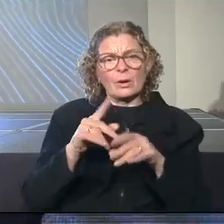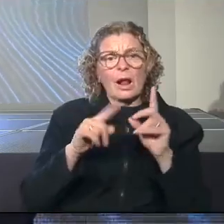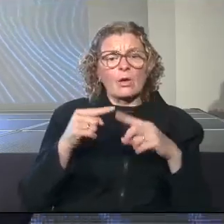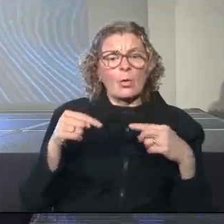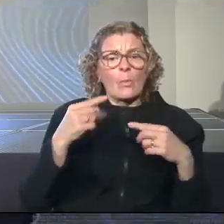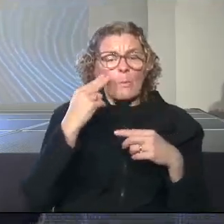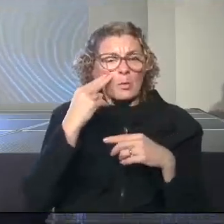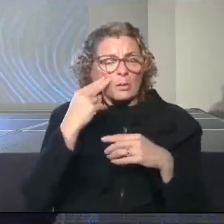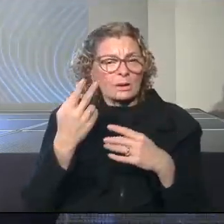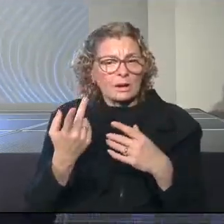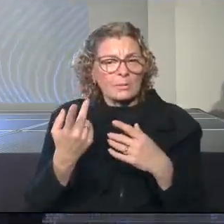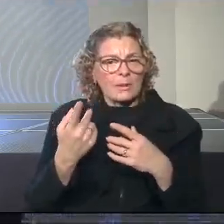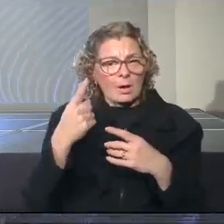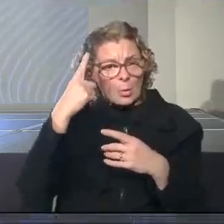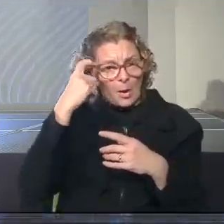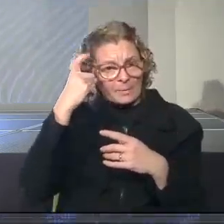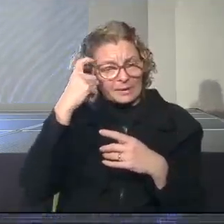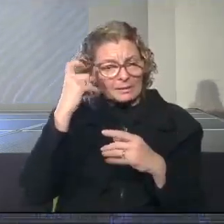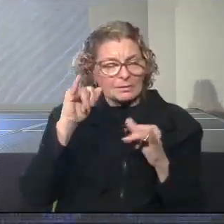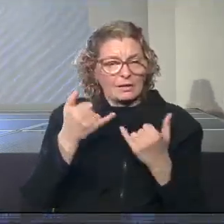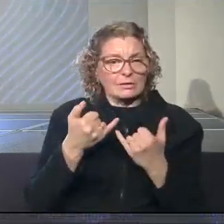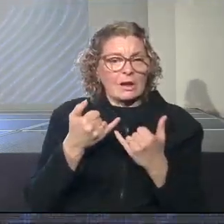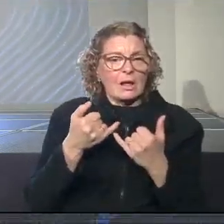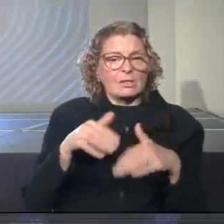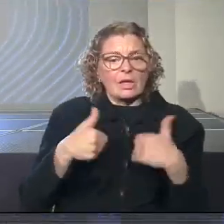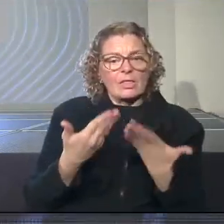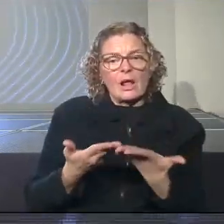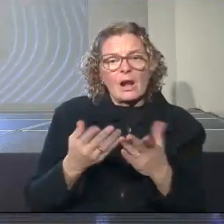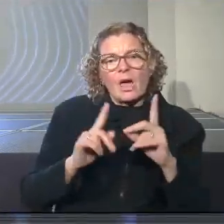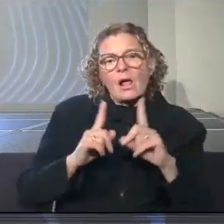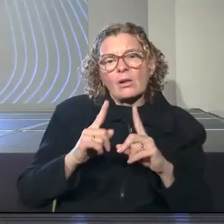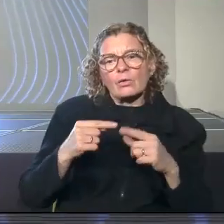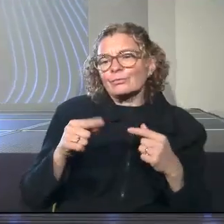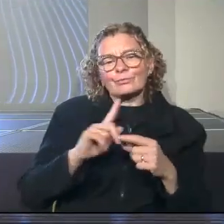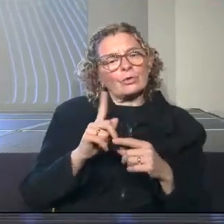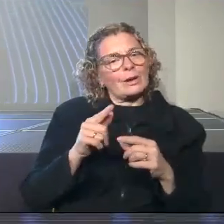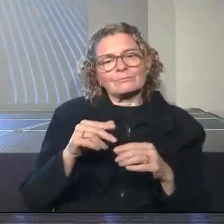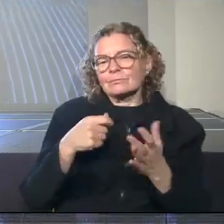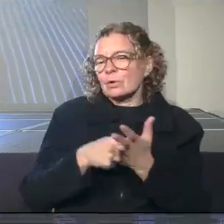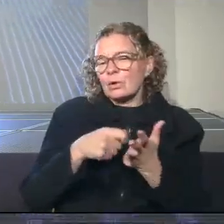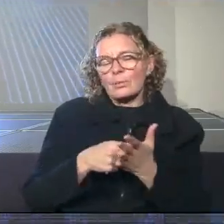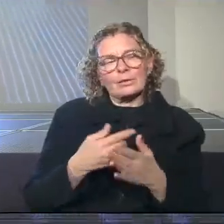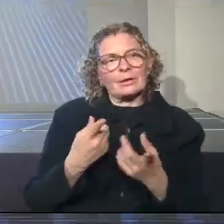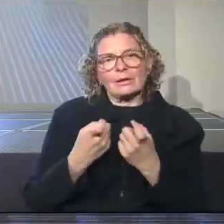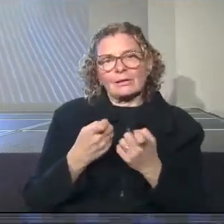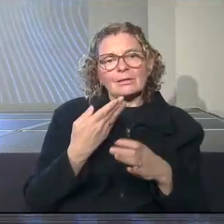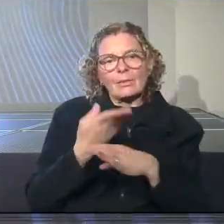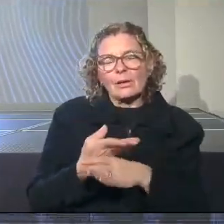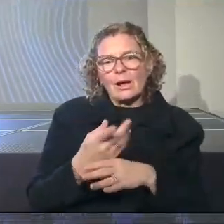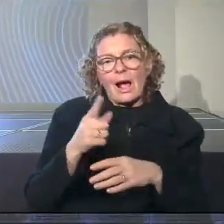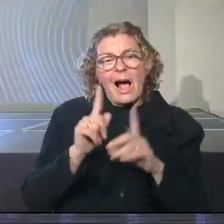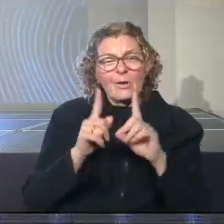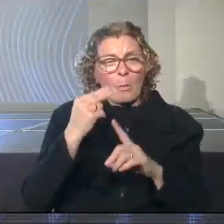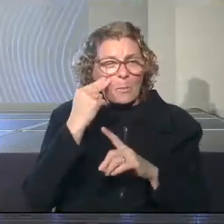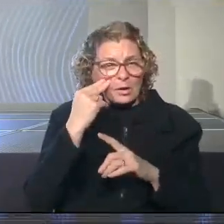tipo de fricción en la experiencia, ya sea que entregaron un producto que no era el que el comprador había pedido o que vino con algún